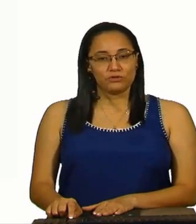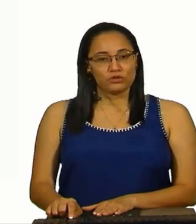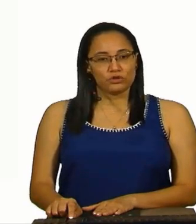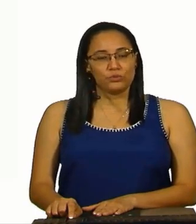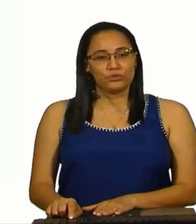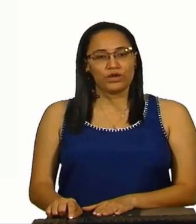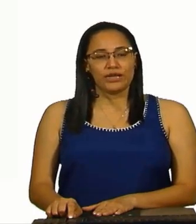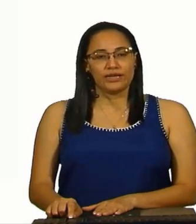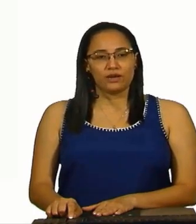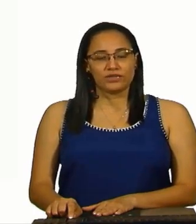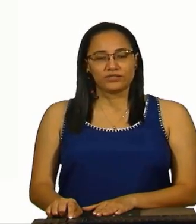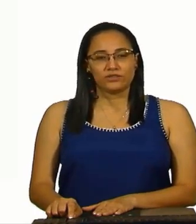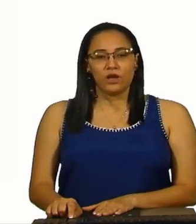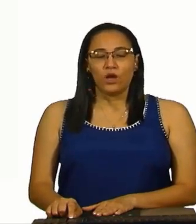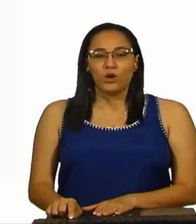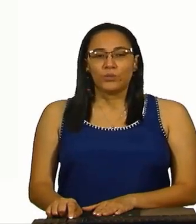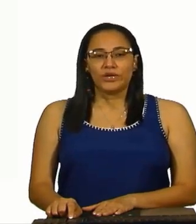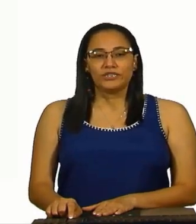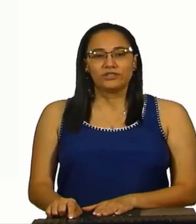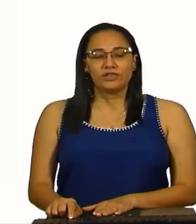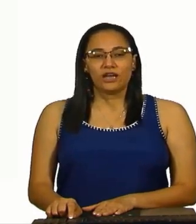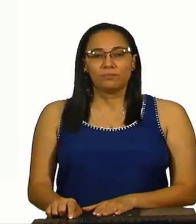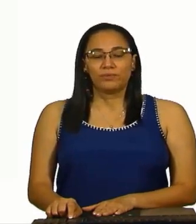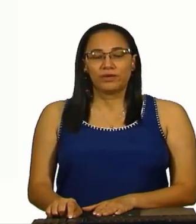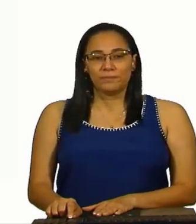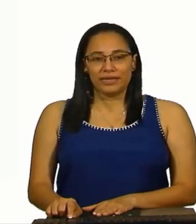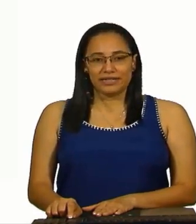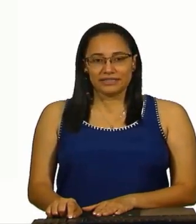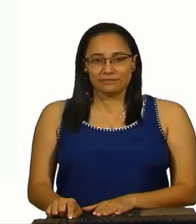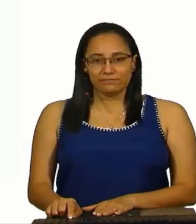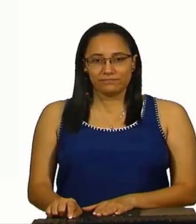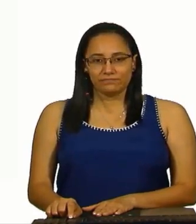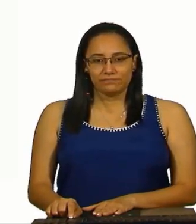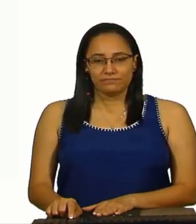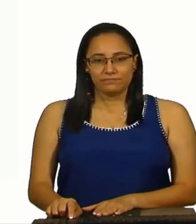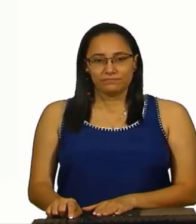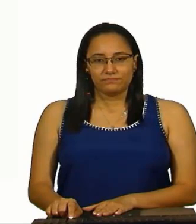Entonces, vamos todos juntos a leer la oración. We do not permit